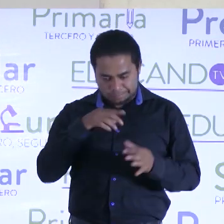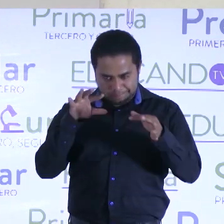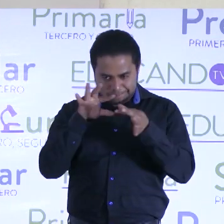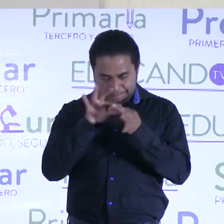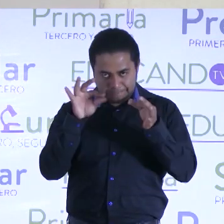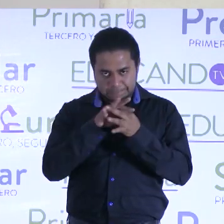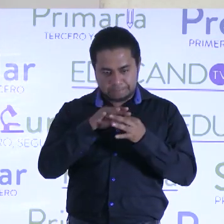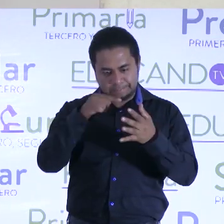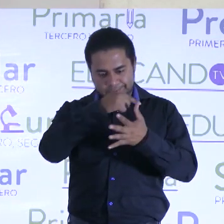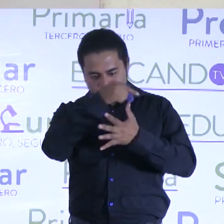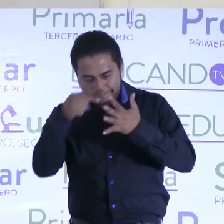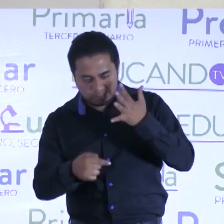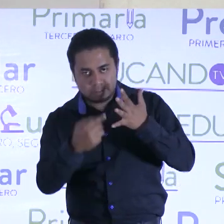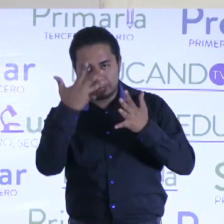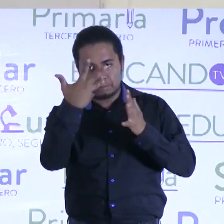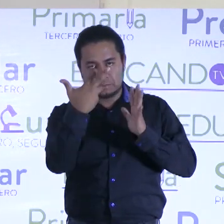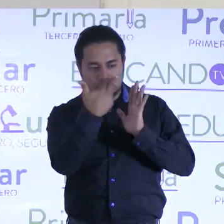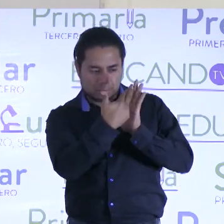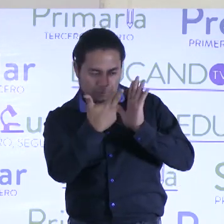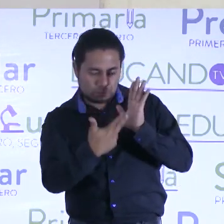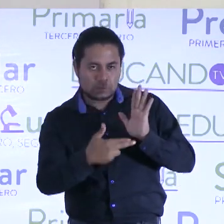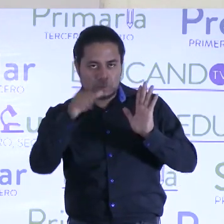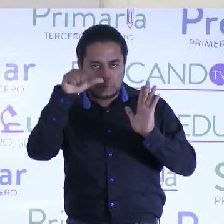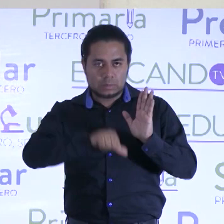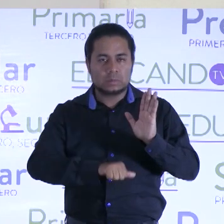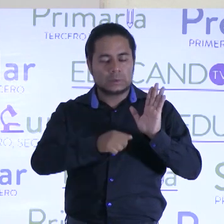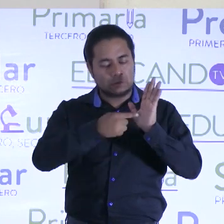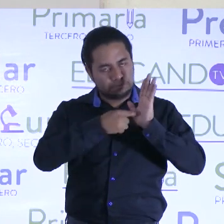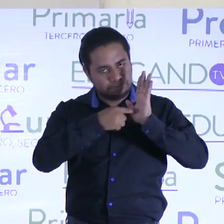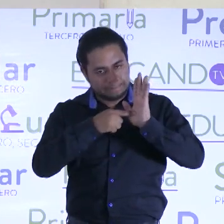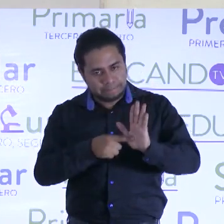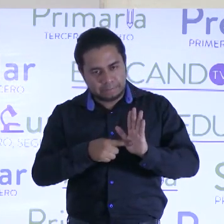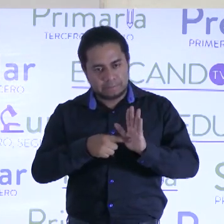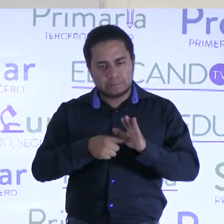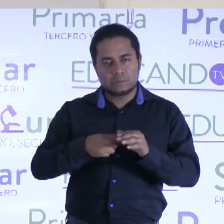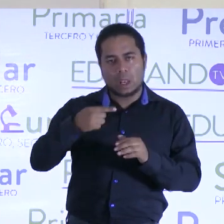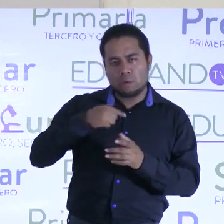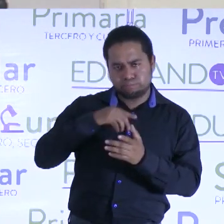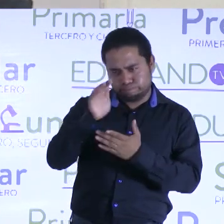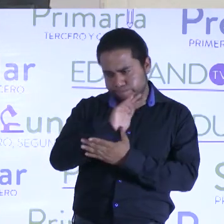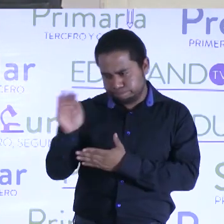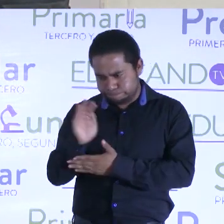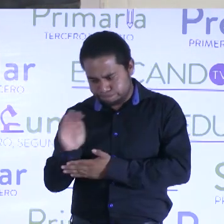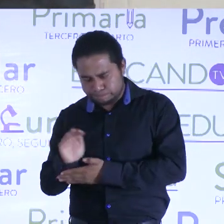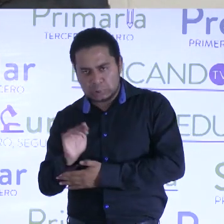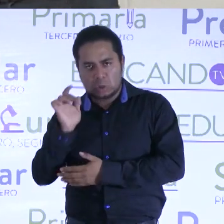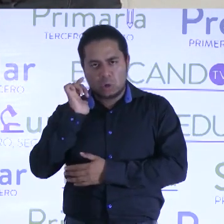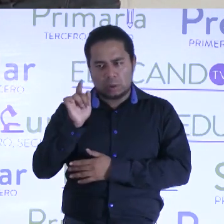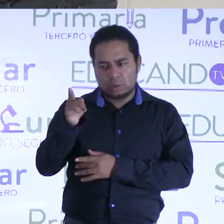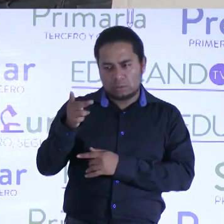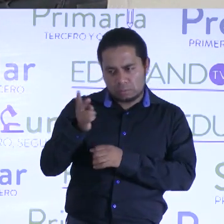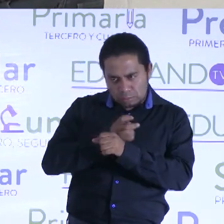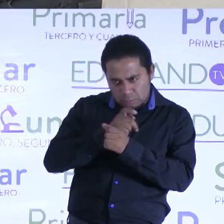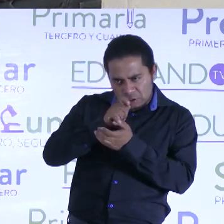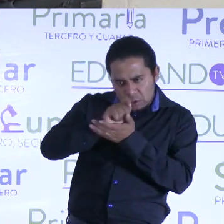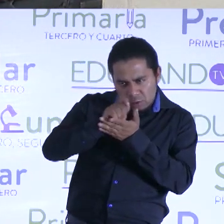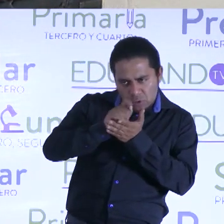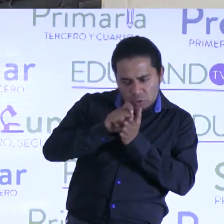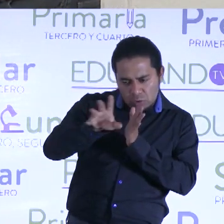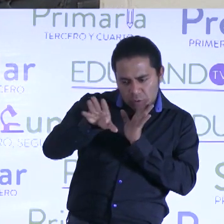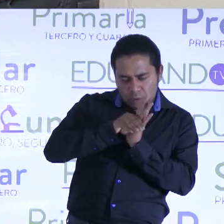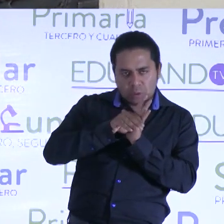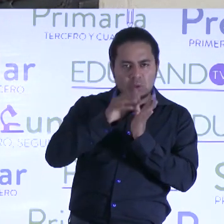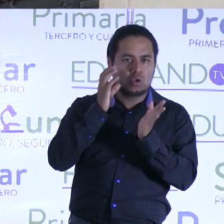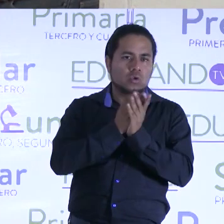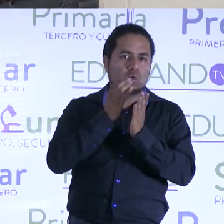a explicar las 5 reglas que el día de hoy vamos a trabajar. Voy a borrar de este lado, espero que ya